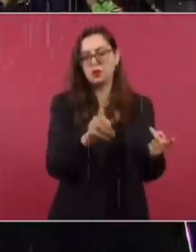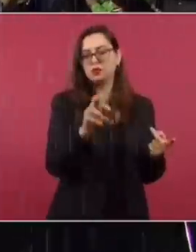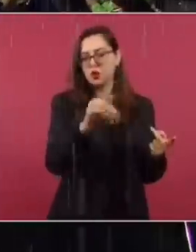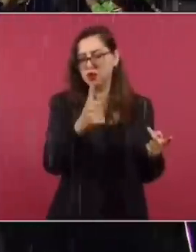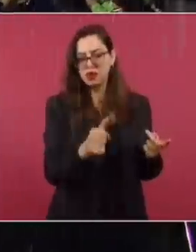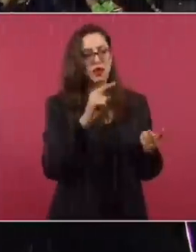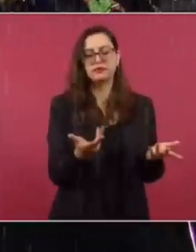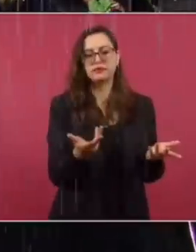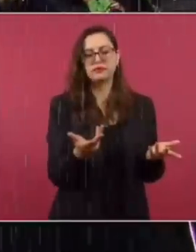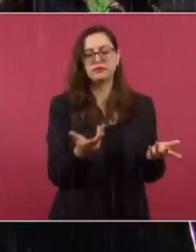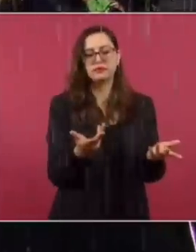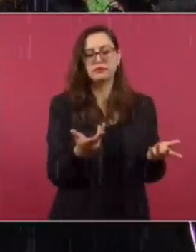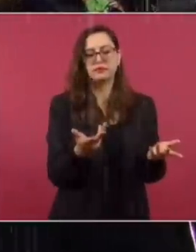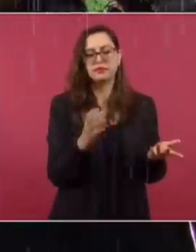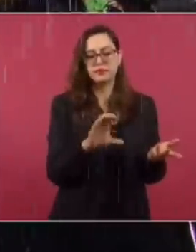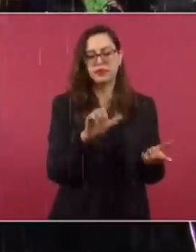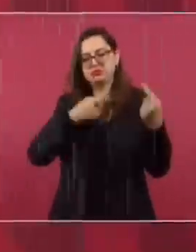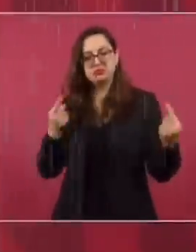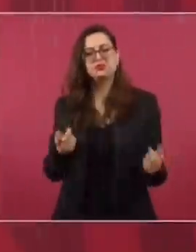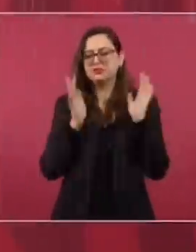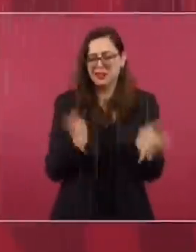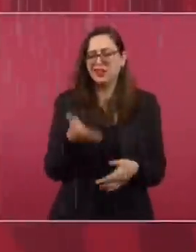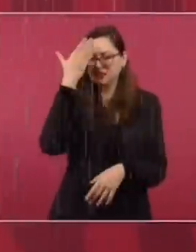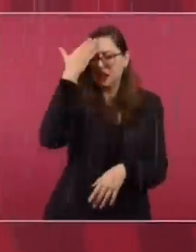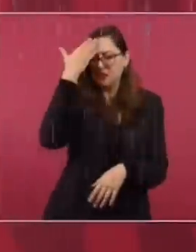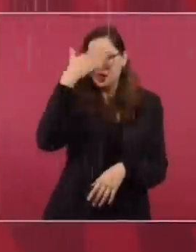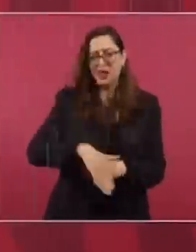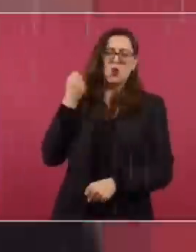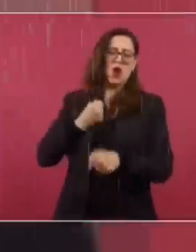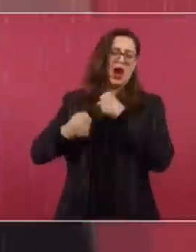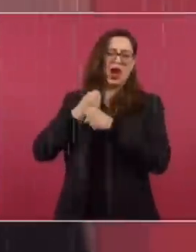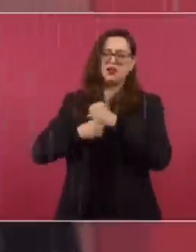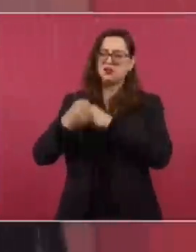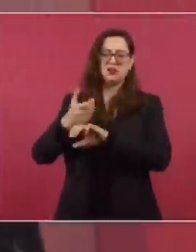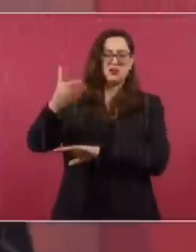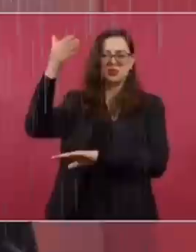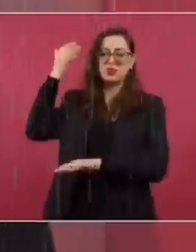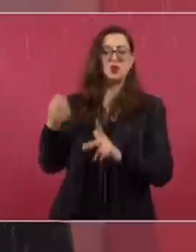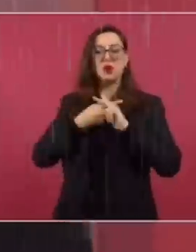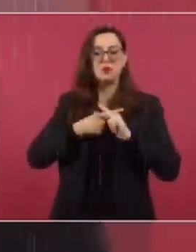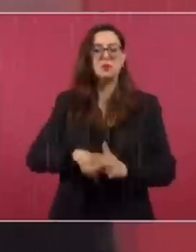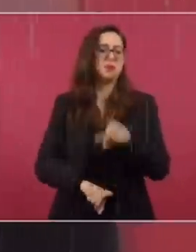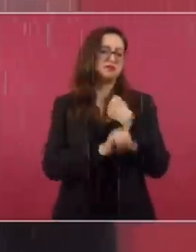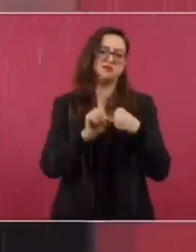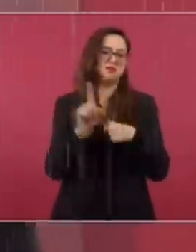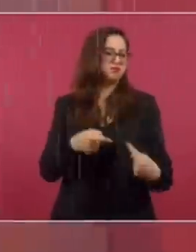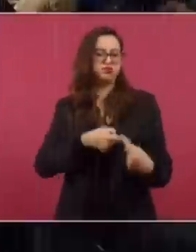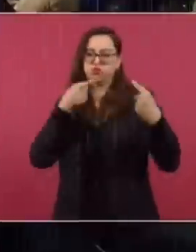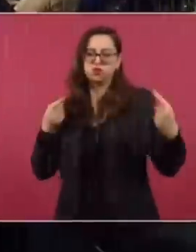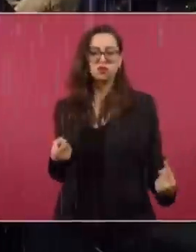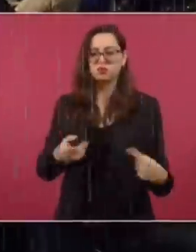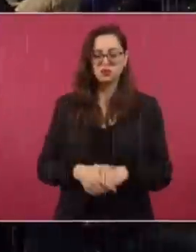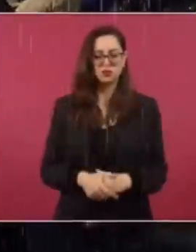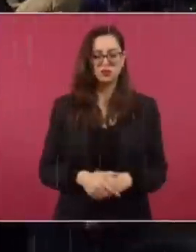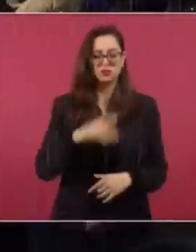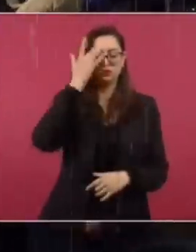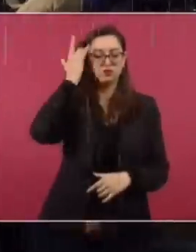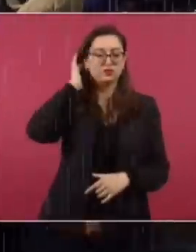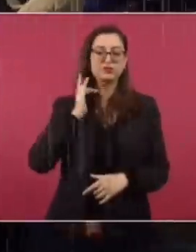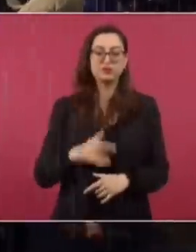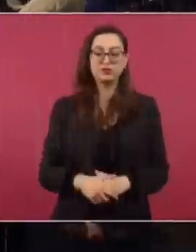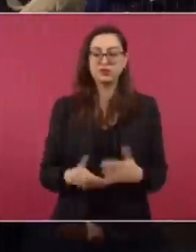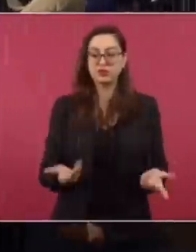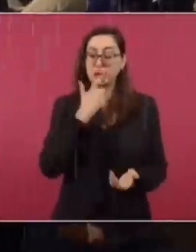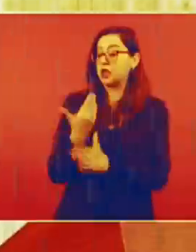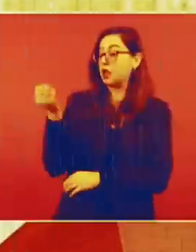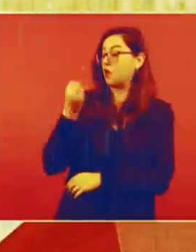Dóriga, y Denise Merkel, y Claudio X. González, y Lore de Mola, porque dicen, es que se